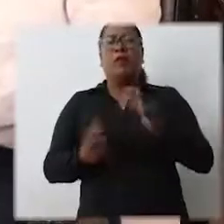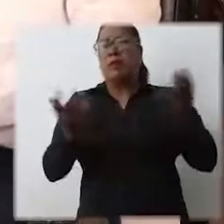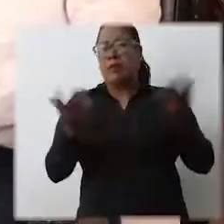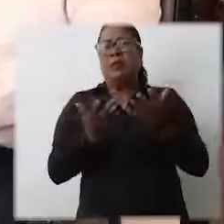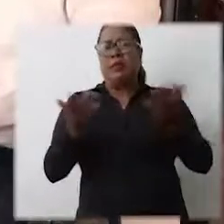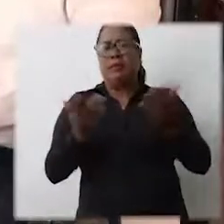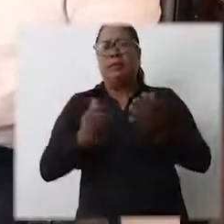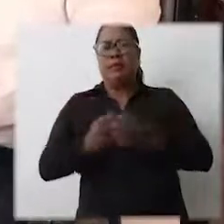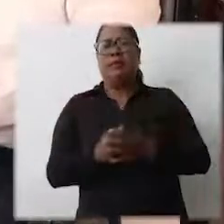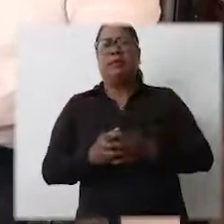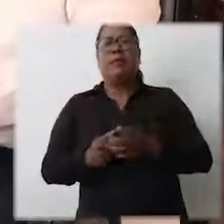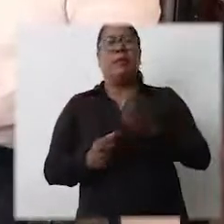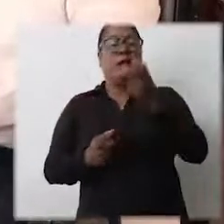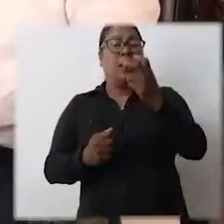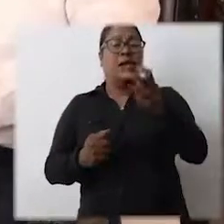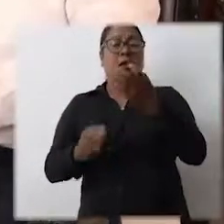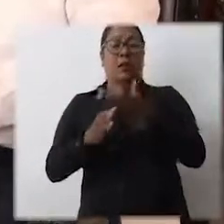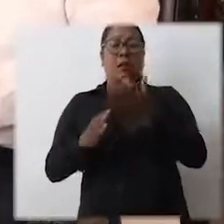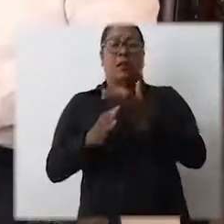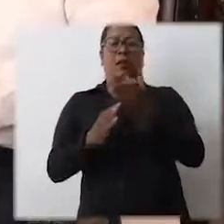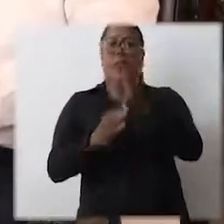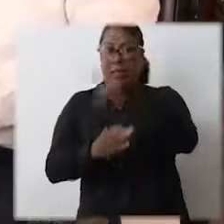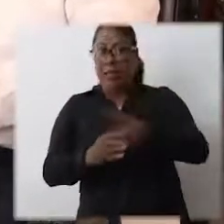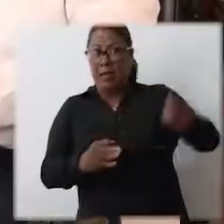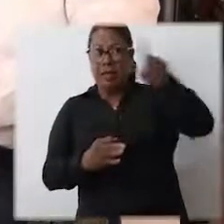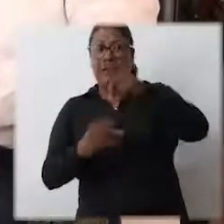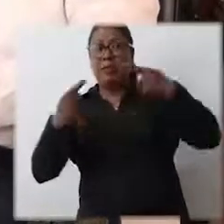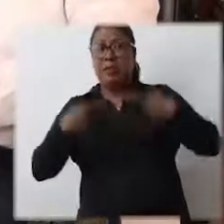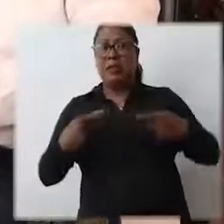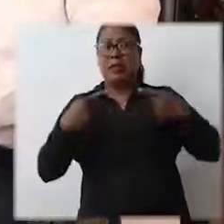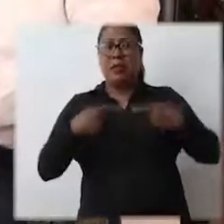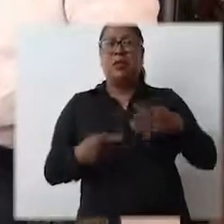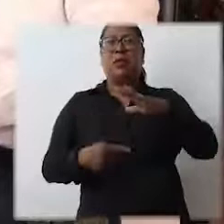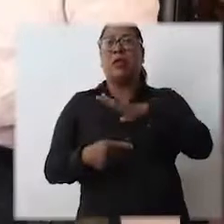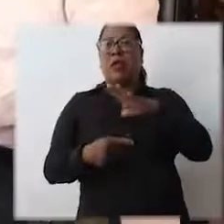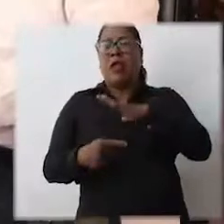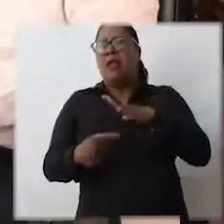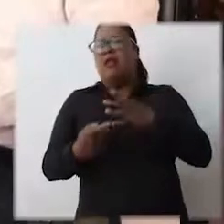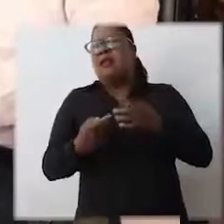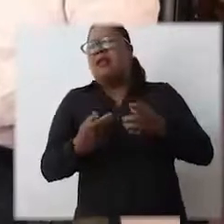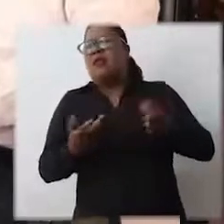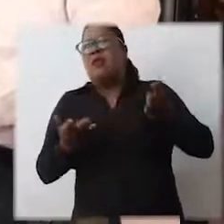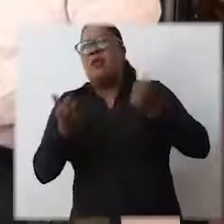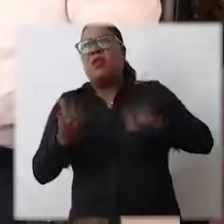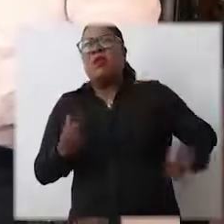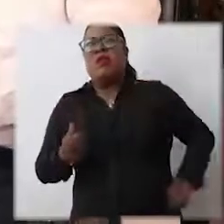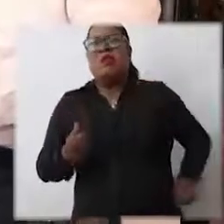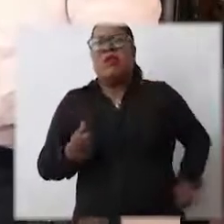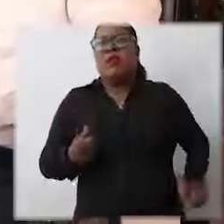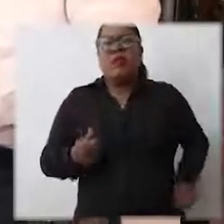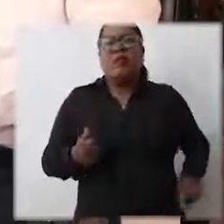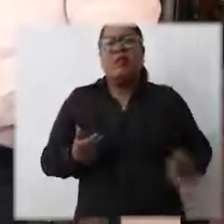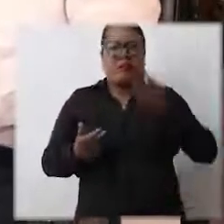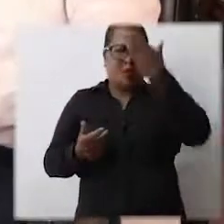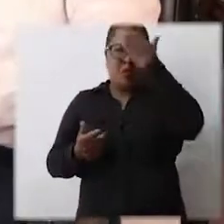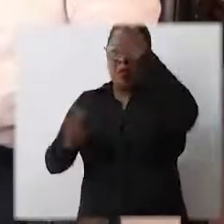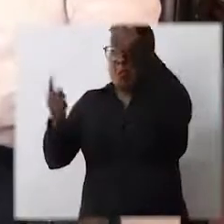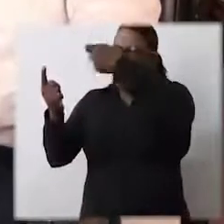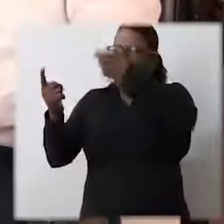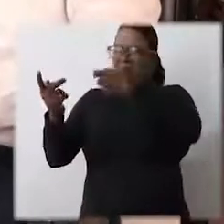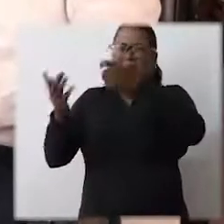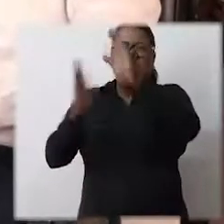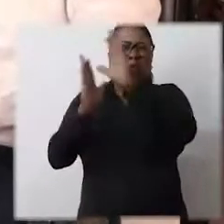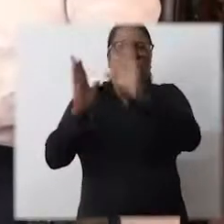y el abuso de poder, pues no debe ser letra muerta ni solo el sumo de retórica, sino el